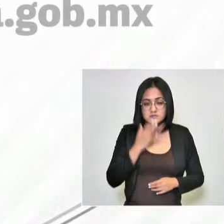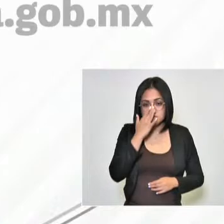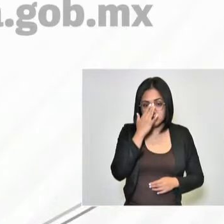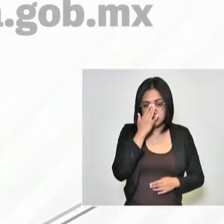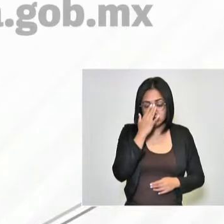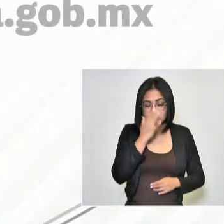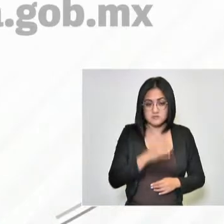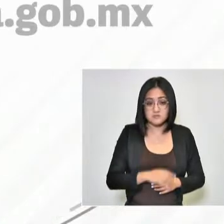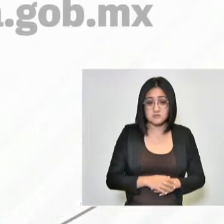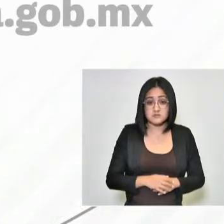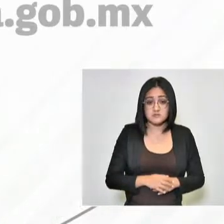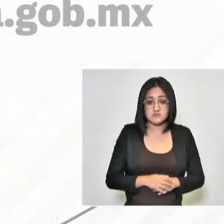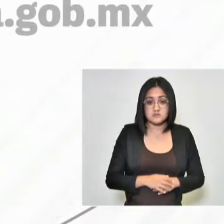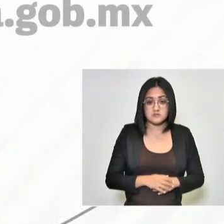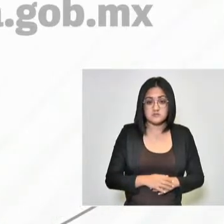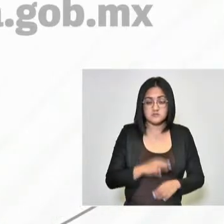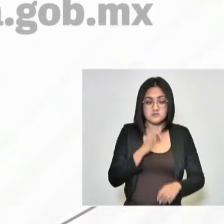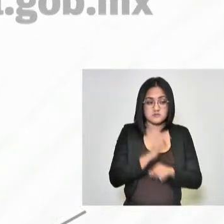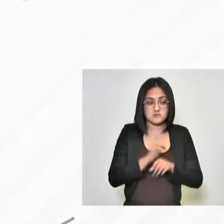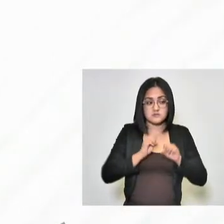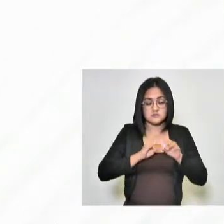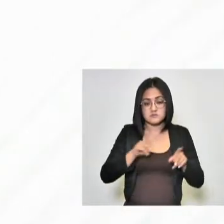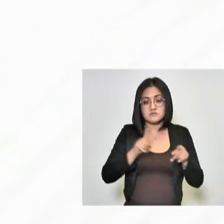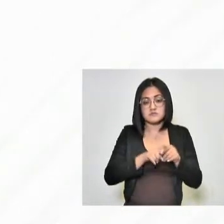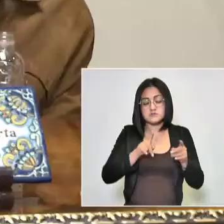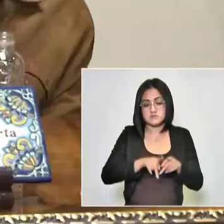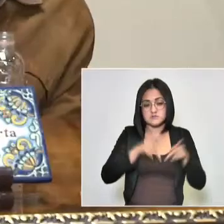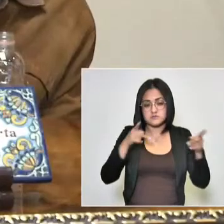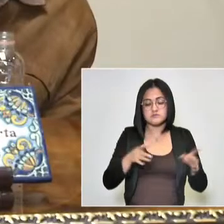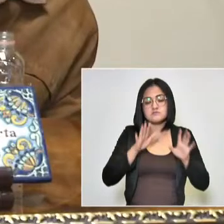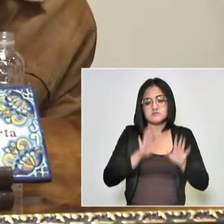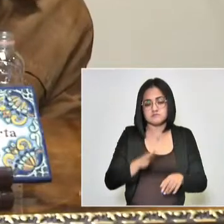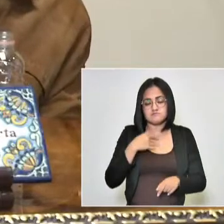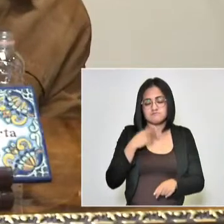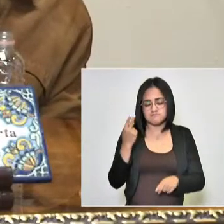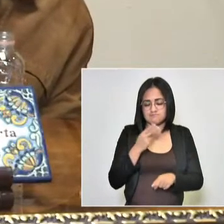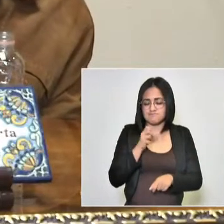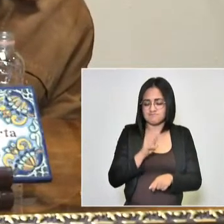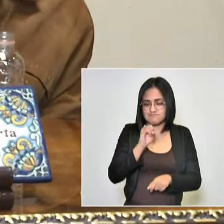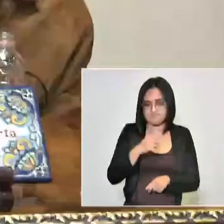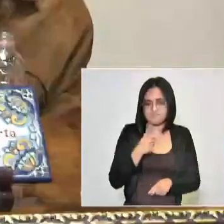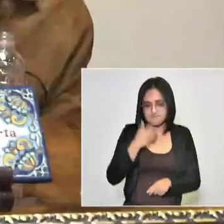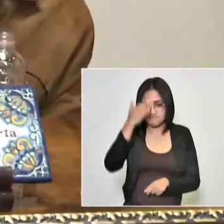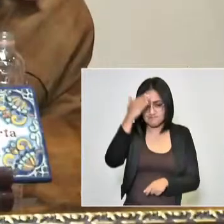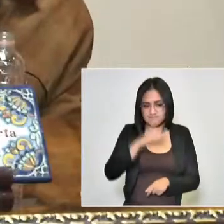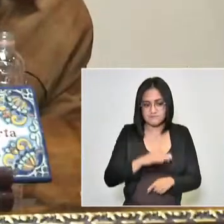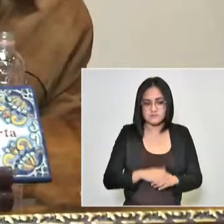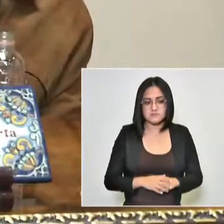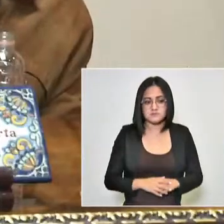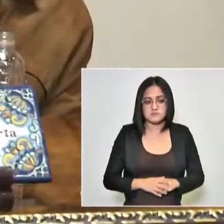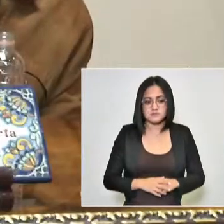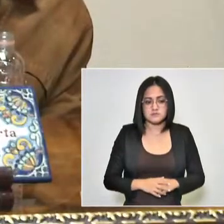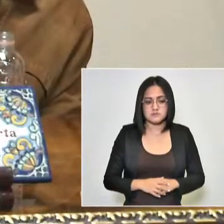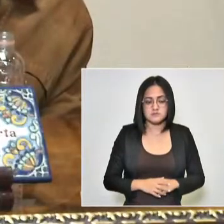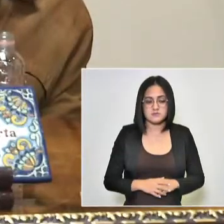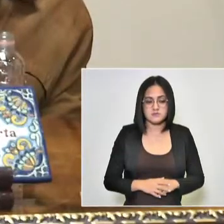También métanlo al resumen a que se publique. Pues mira, sí es necesario, a ver,